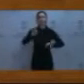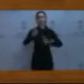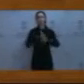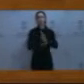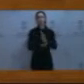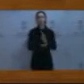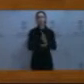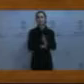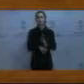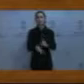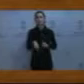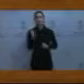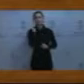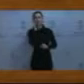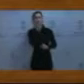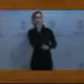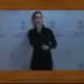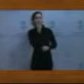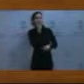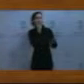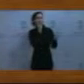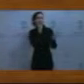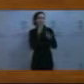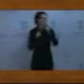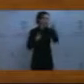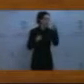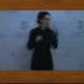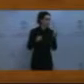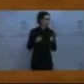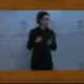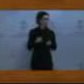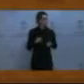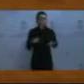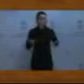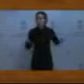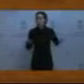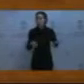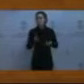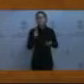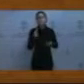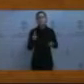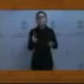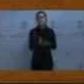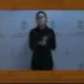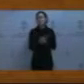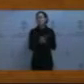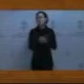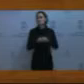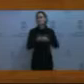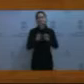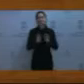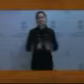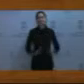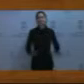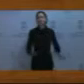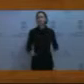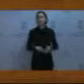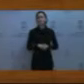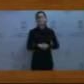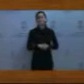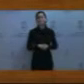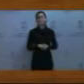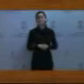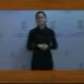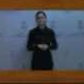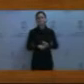si Mariano Rajoy, que si el Partido Socialista. No he entendido muy bien alguna de las intervenciones que he escuchado. Tampoco entendí muy bien la